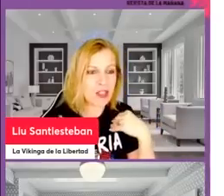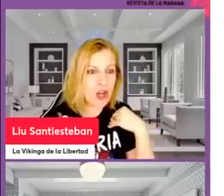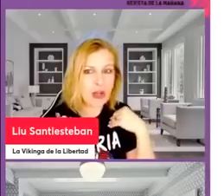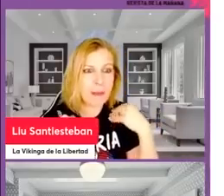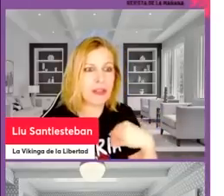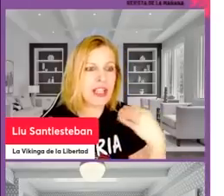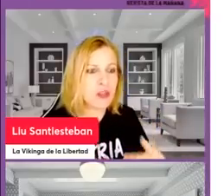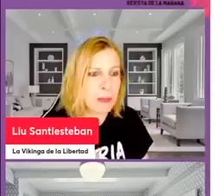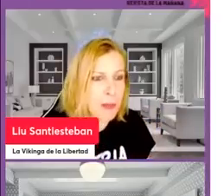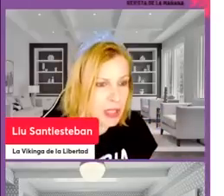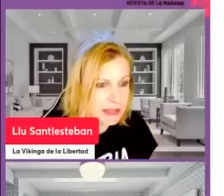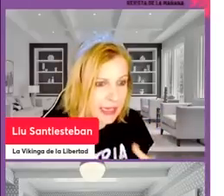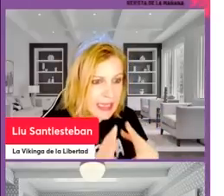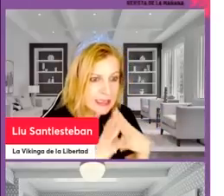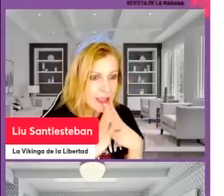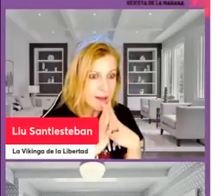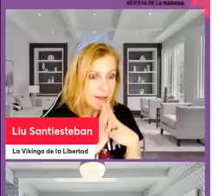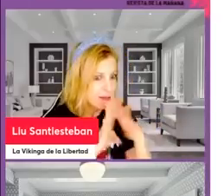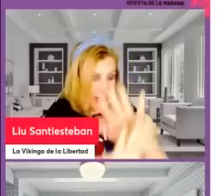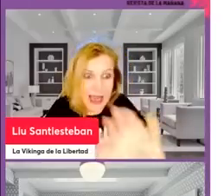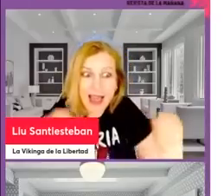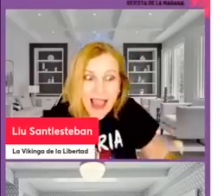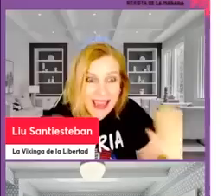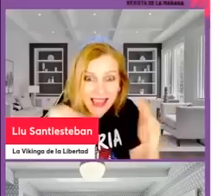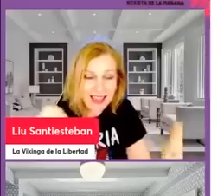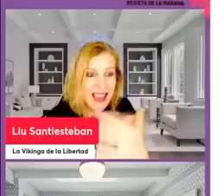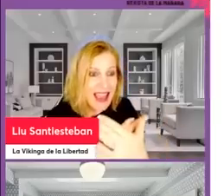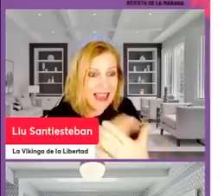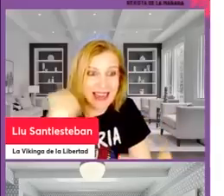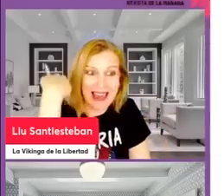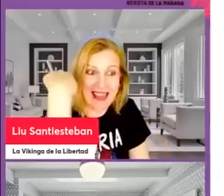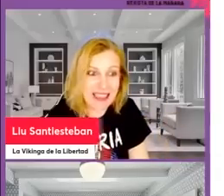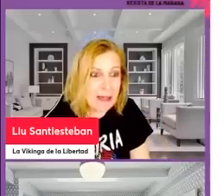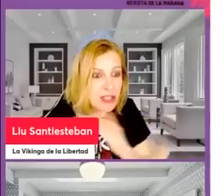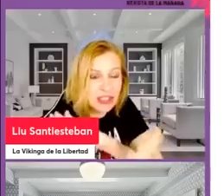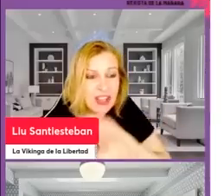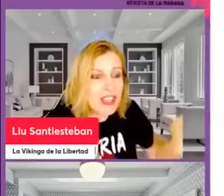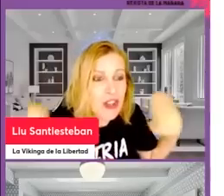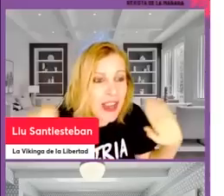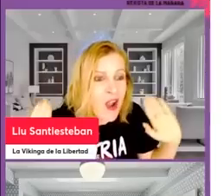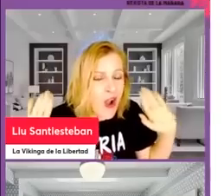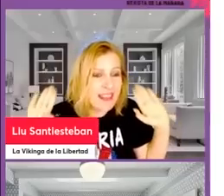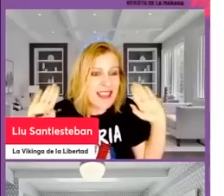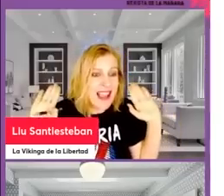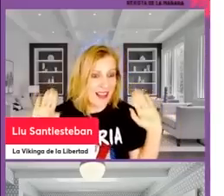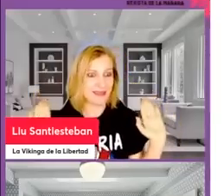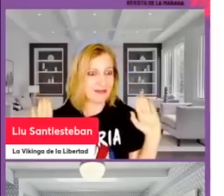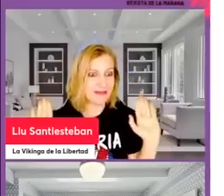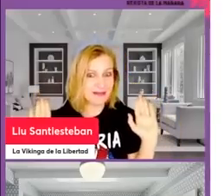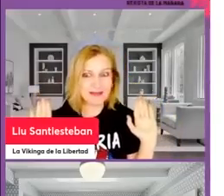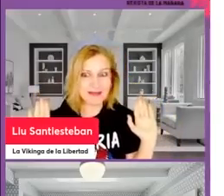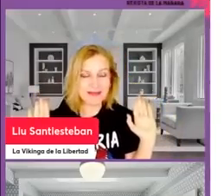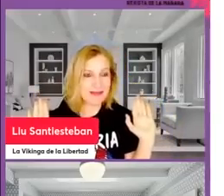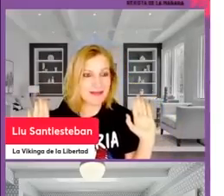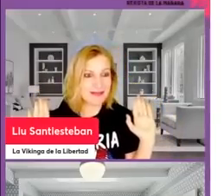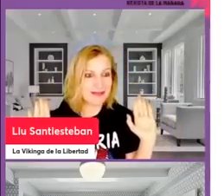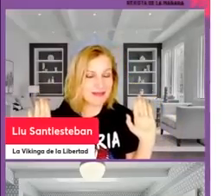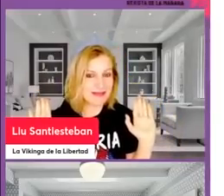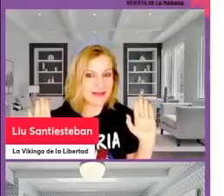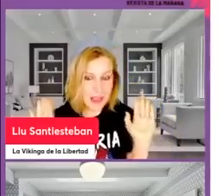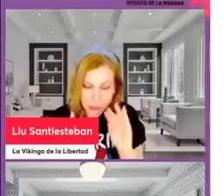manejan, que solo responden a sus propios intereses. Es la, la descripción de lo que son ellos. De lo que así mismo